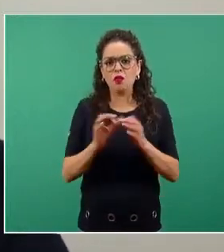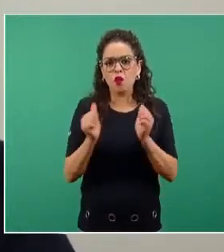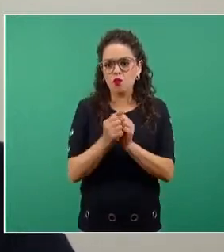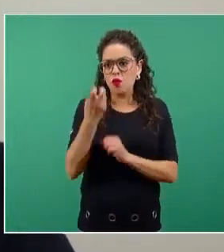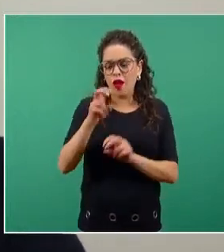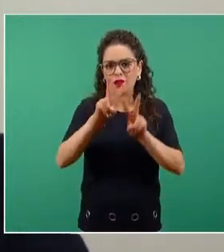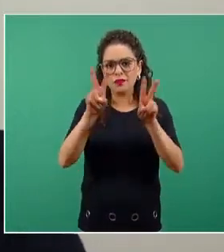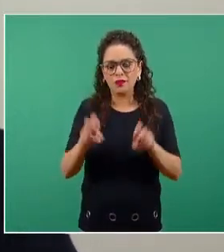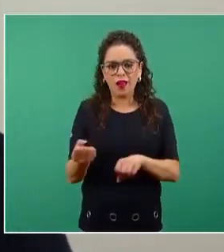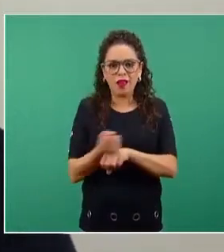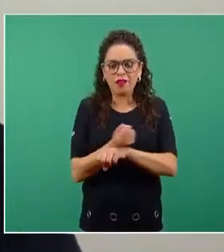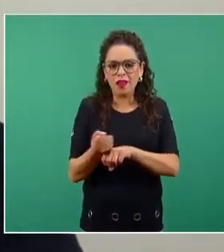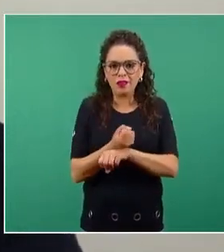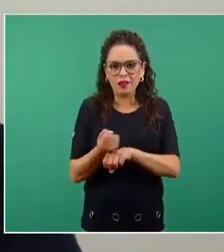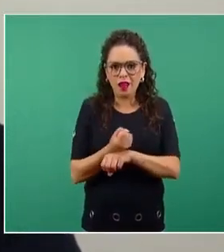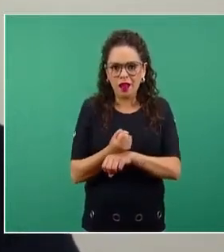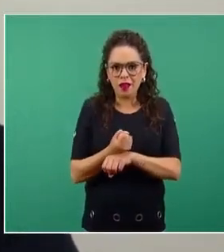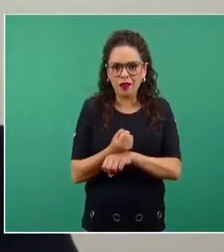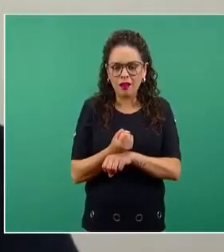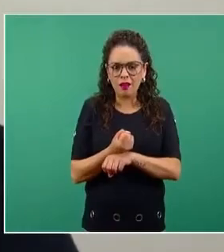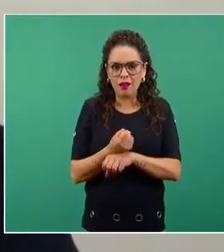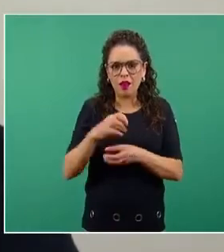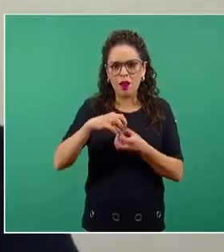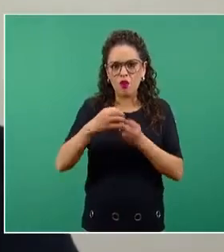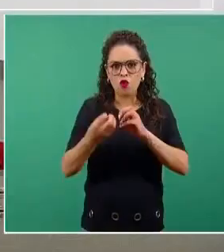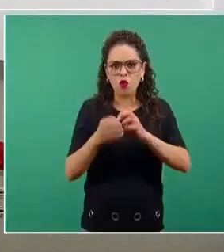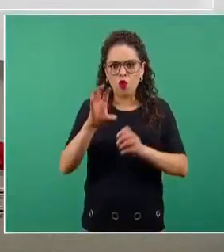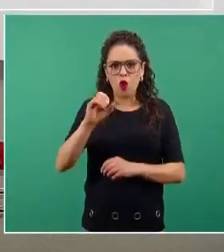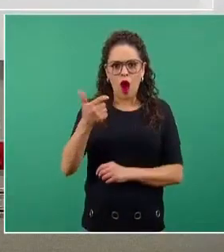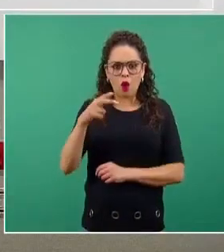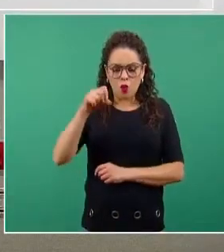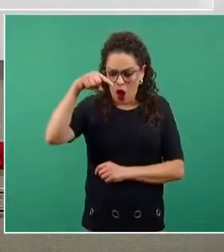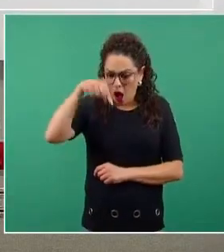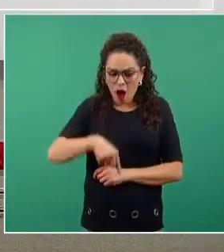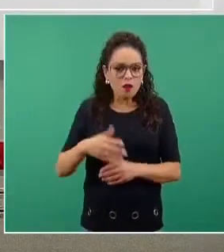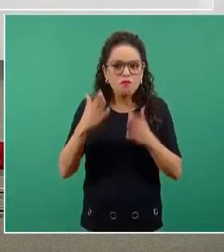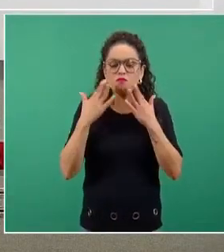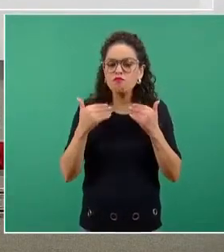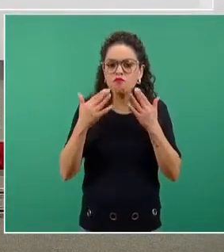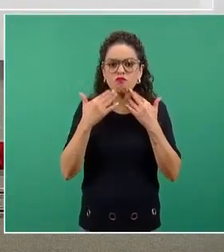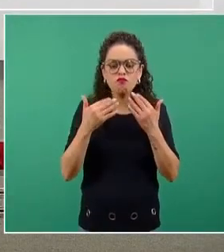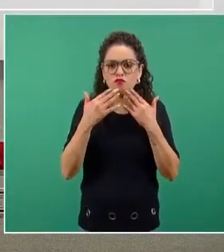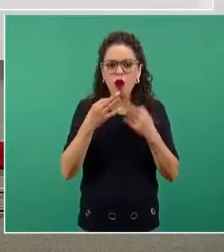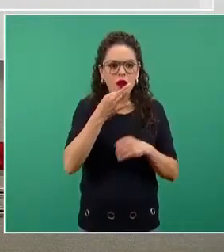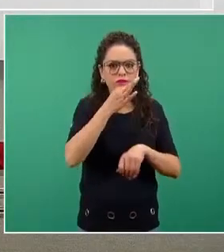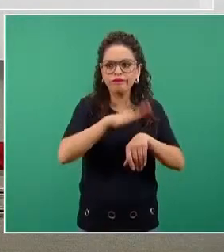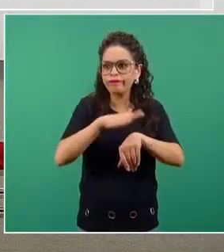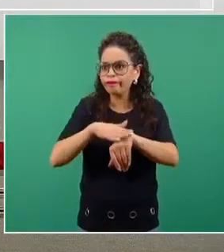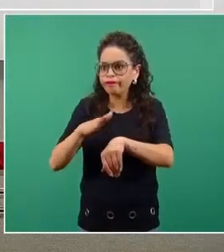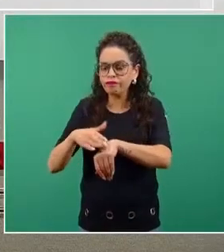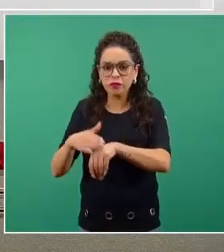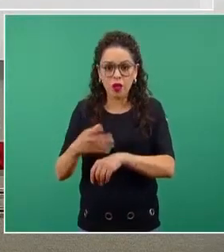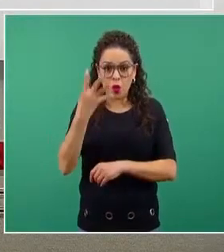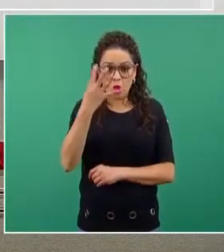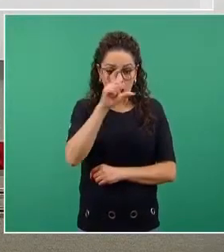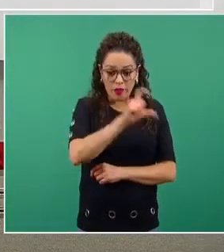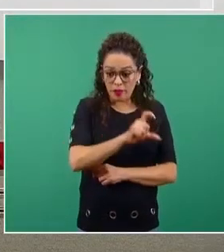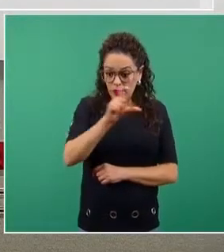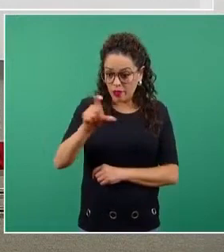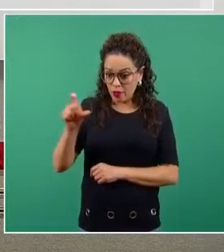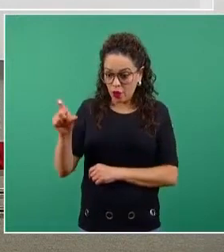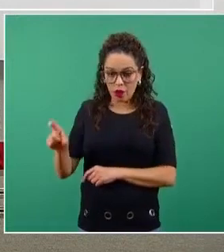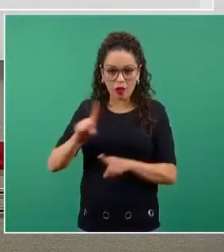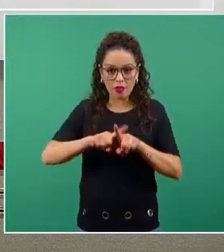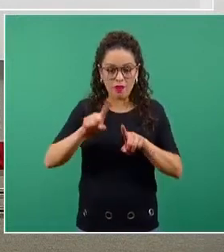por lo tanto aquí no tenemos ese tipo de reportes para ninguna de las 4 vacunas que estamos aplicando. Y